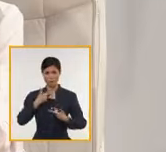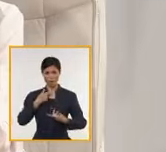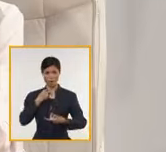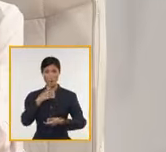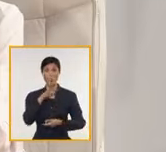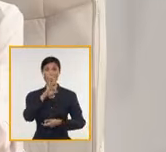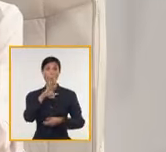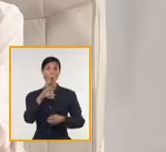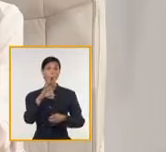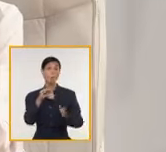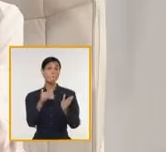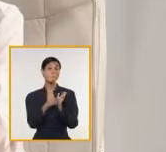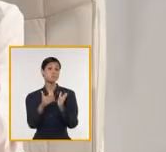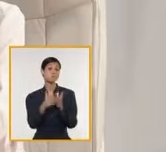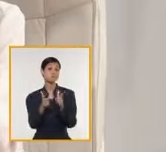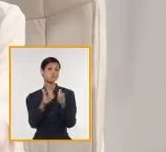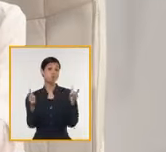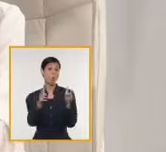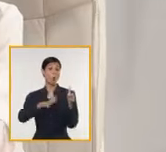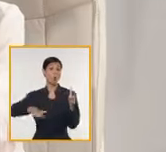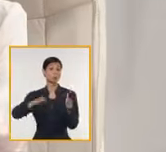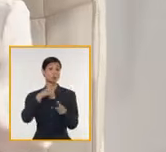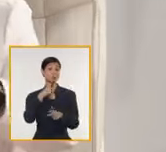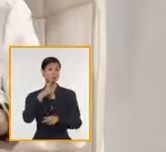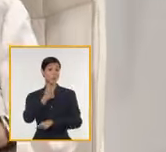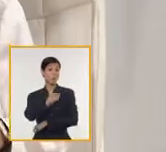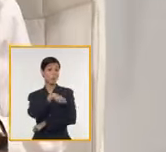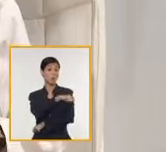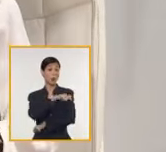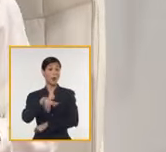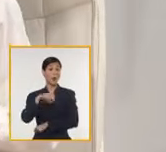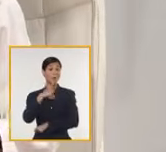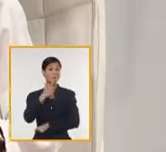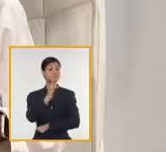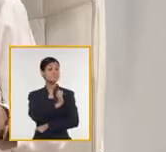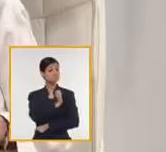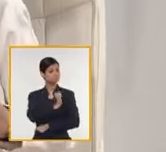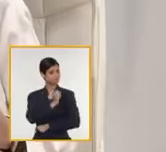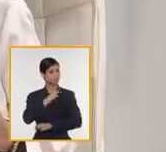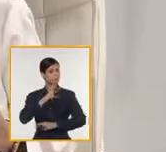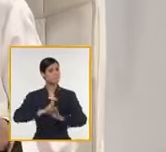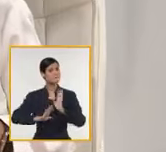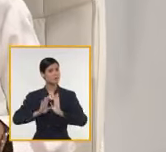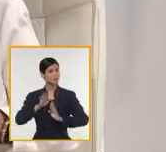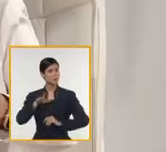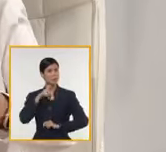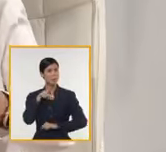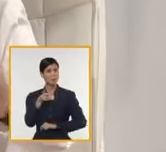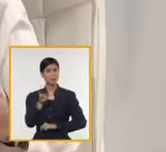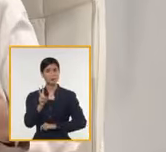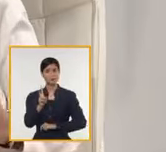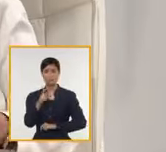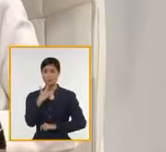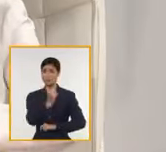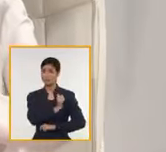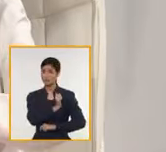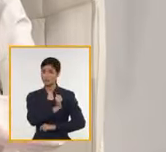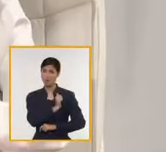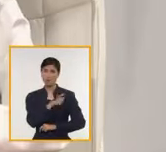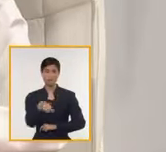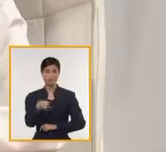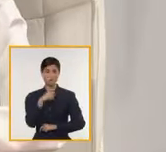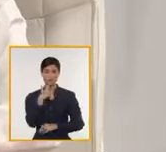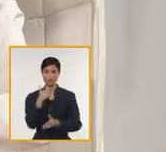millones de milicianos, de personas dispuestas a ir a luchar por su país, reitero, es que son